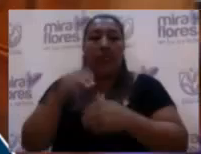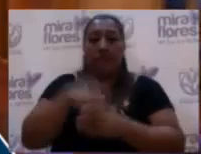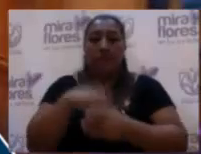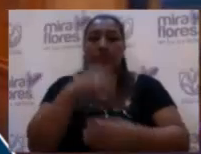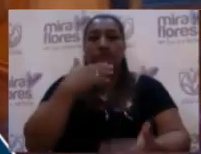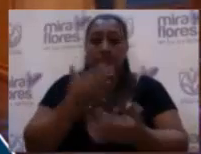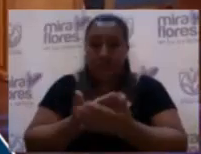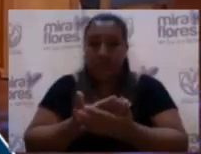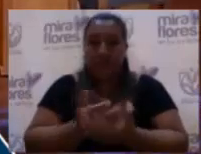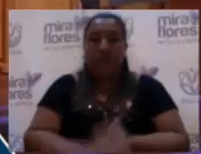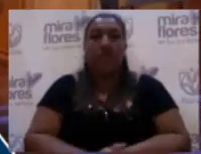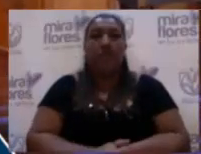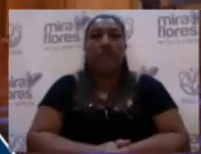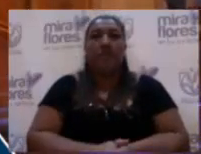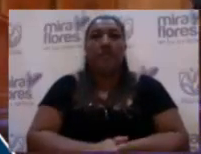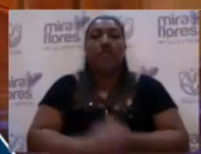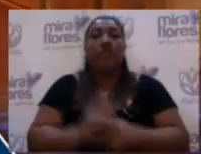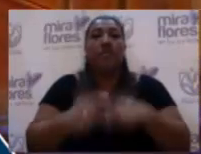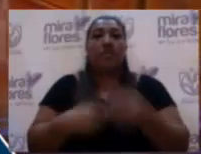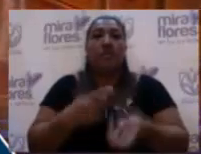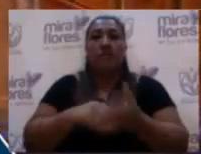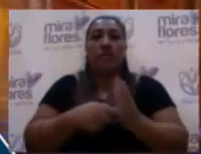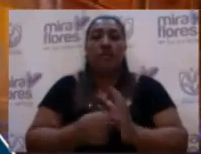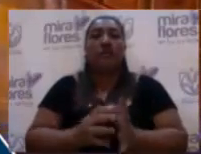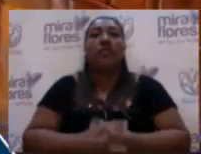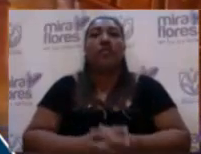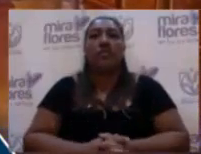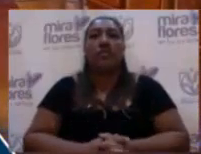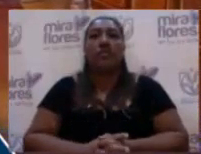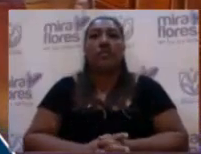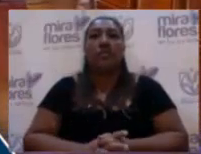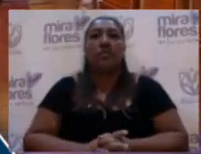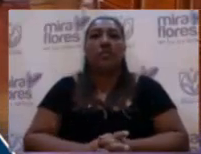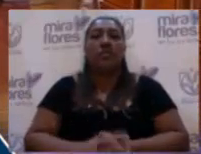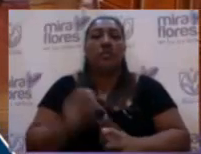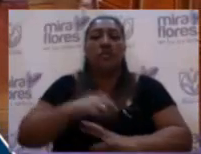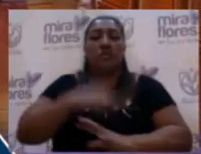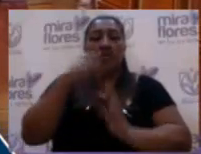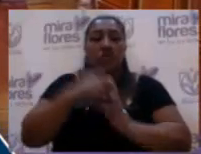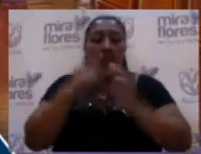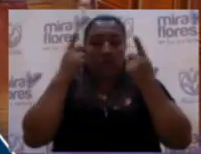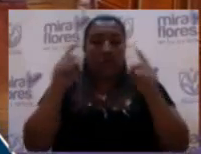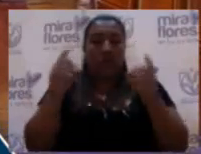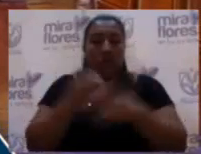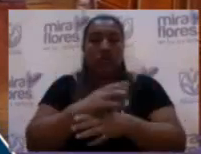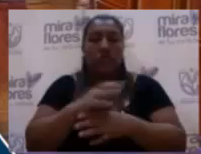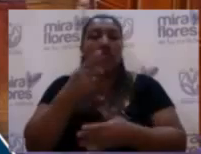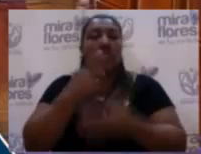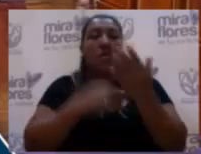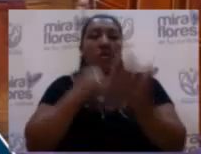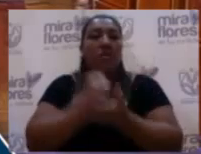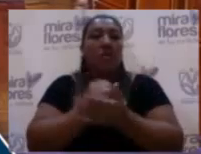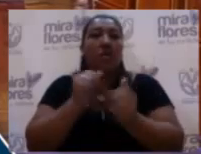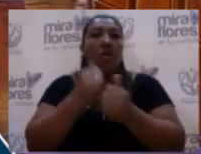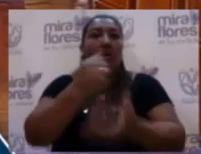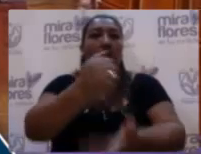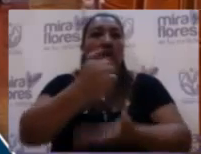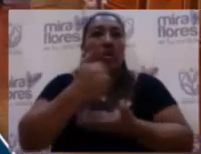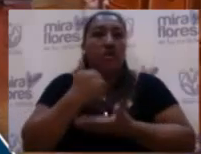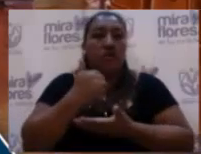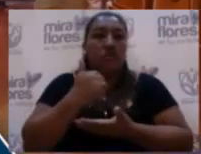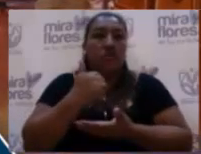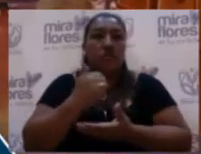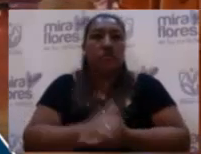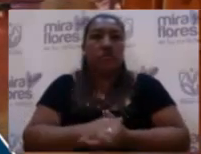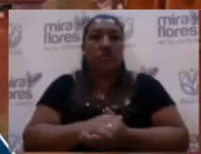Muchas gracias. Vamos con el siguiente punto. Proyecto de acuerdo de consejo que aprueba la donación a favor de